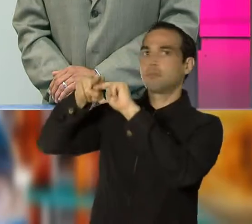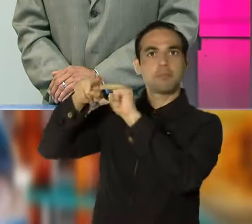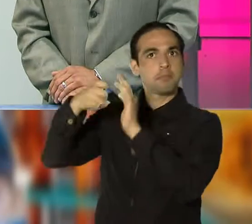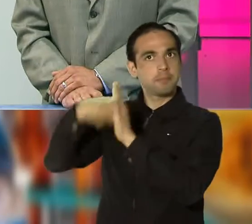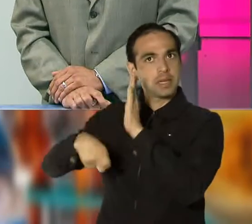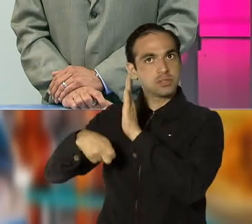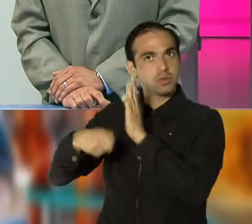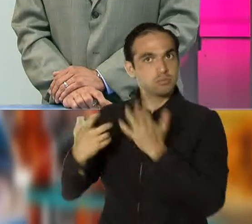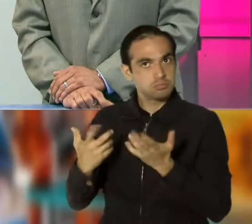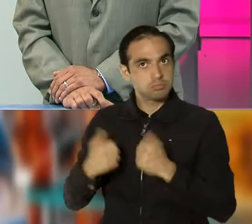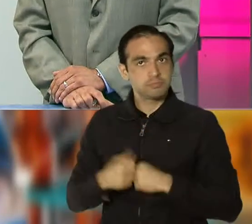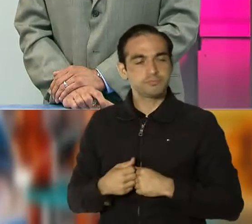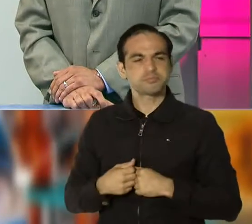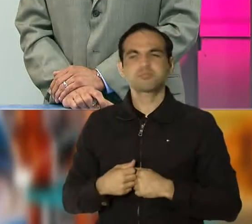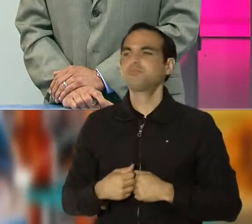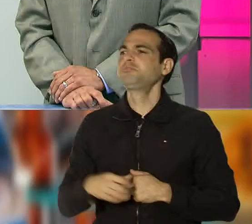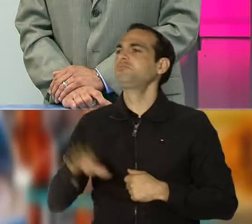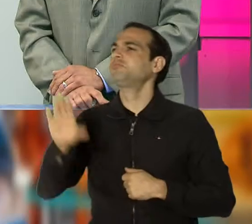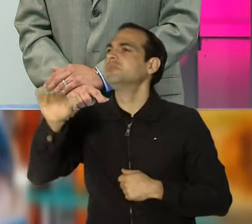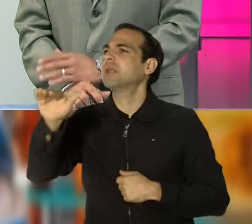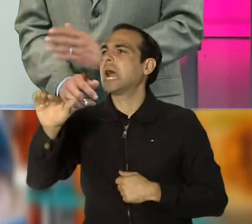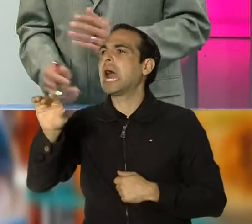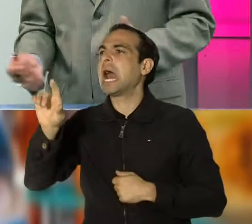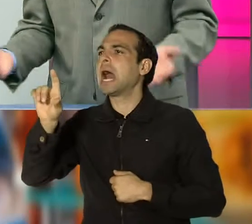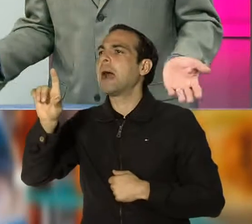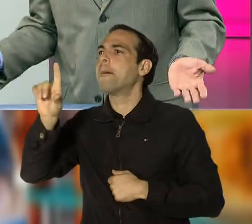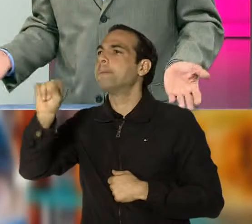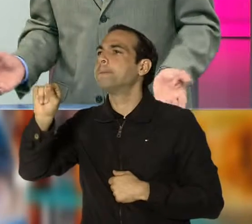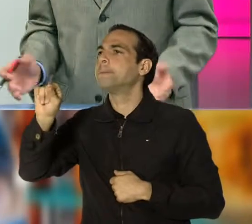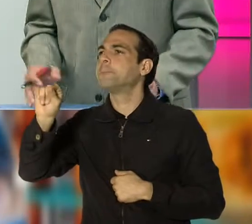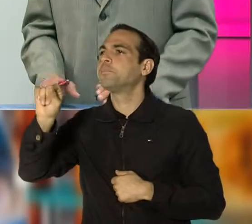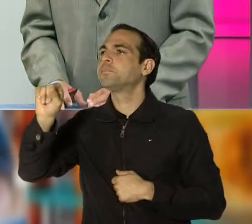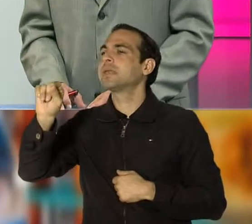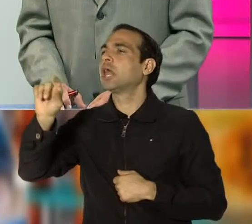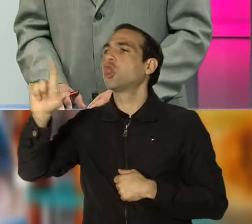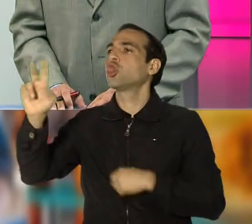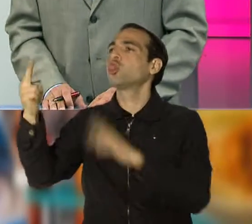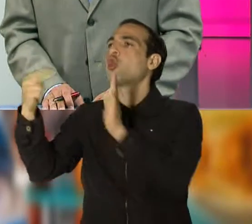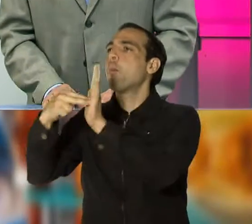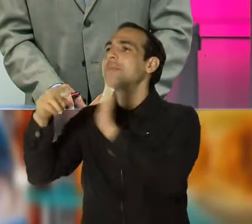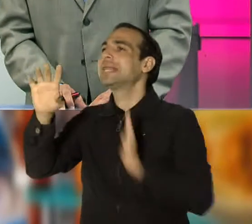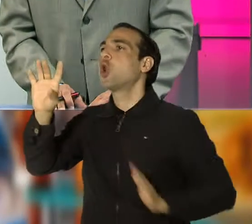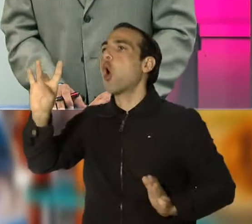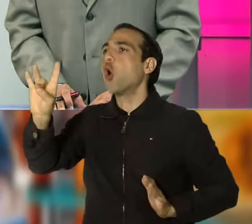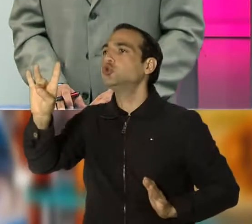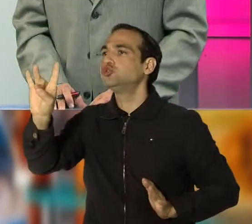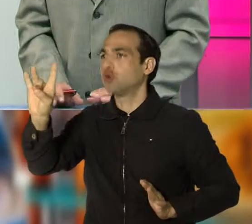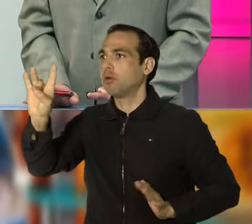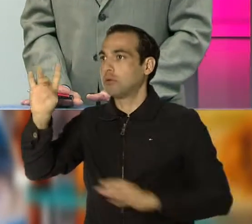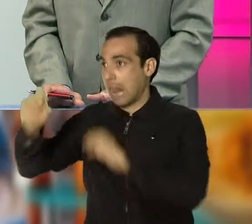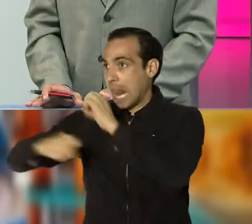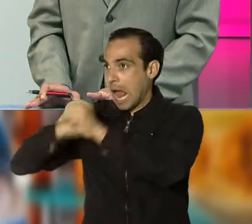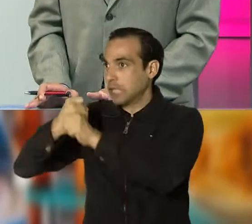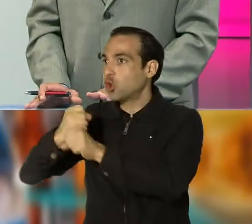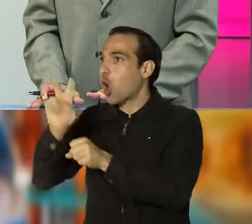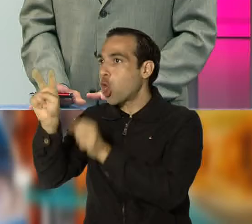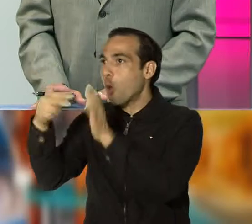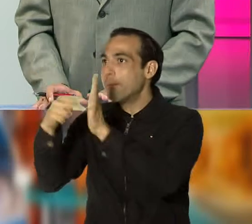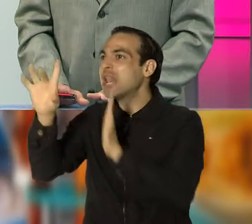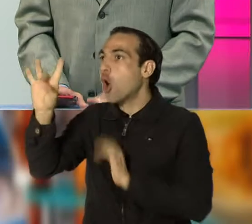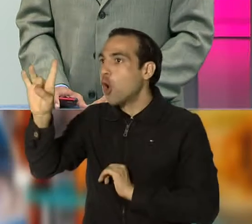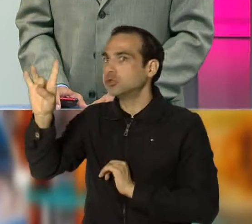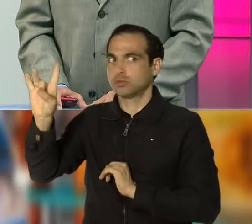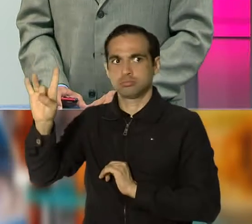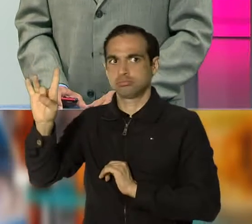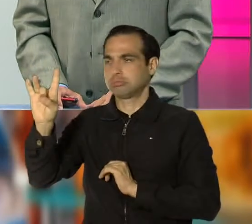una repetición de lo que ocurrió en el 2008, donde reventó la burbuja hipotecaria y afectó grandemente la economía mundial? Se